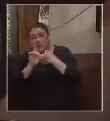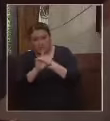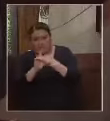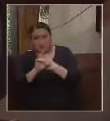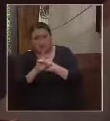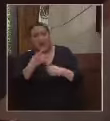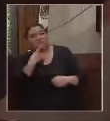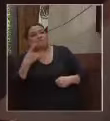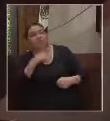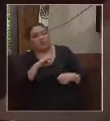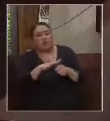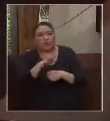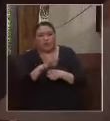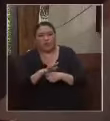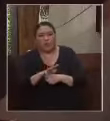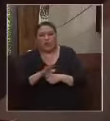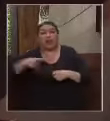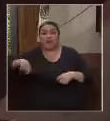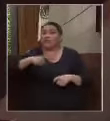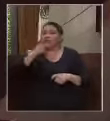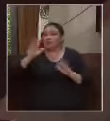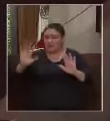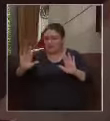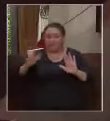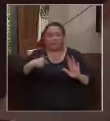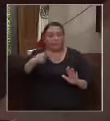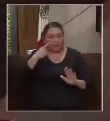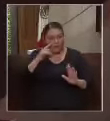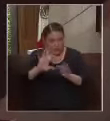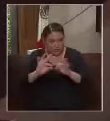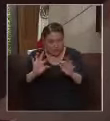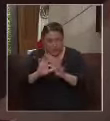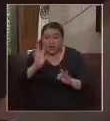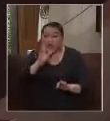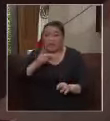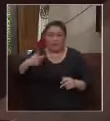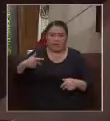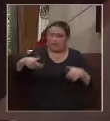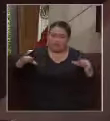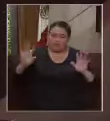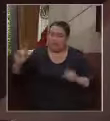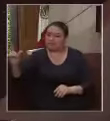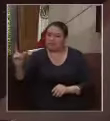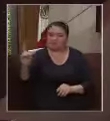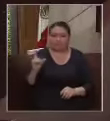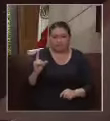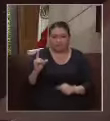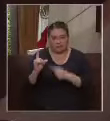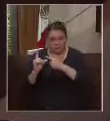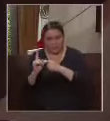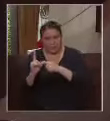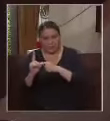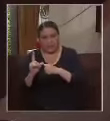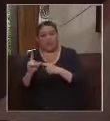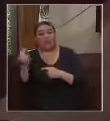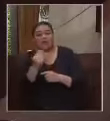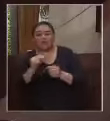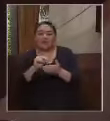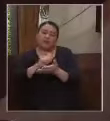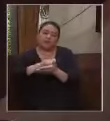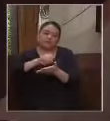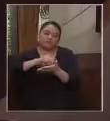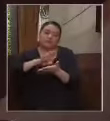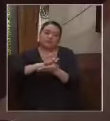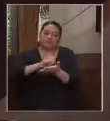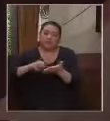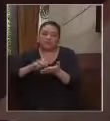justamente lo que se decía era, a ver, tiene el recurrente que establecer con claridad primero